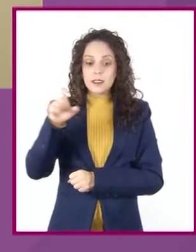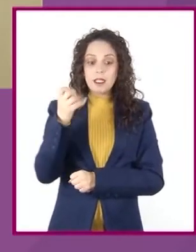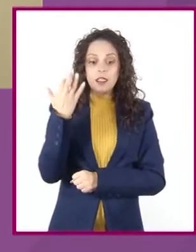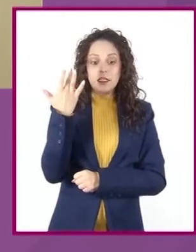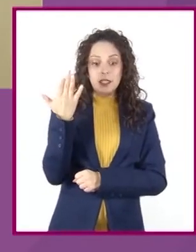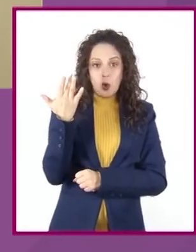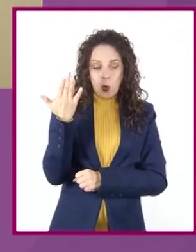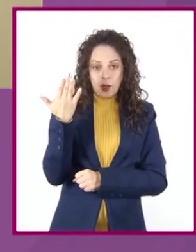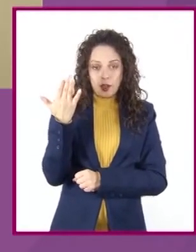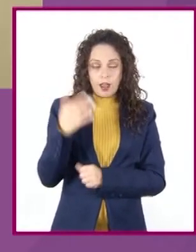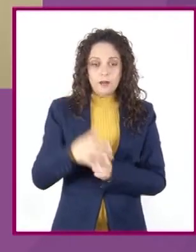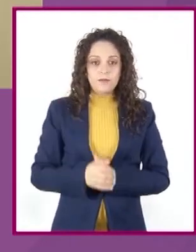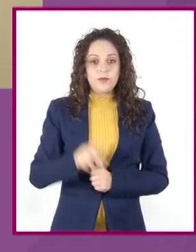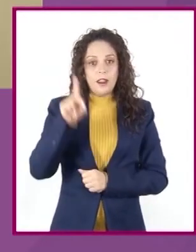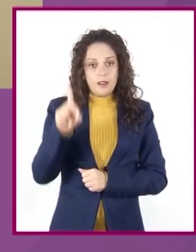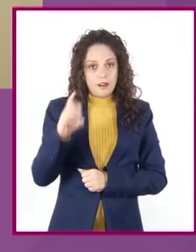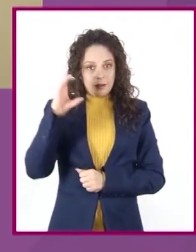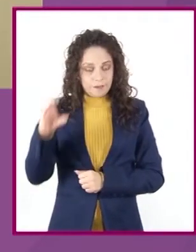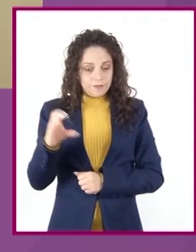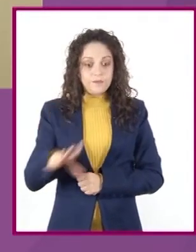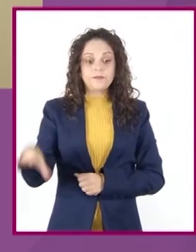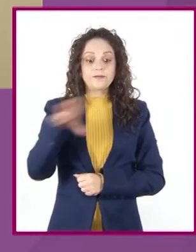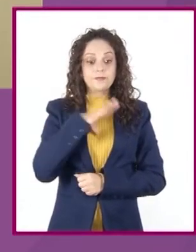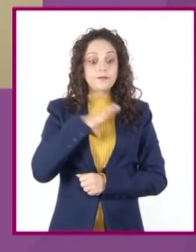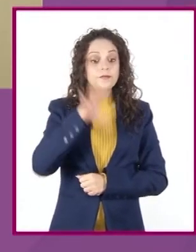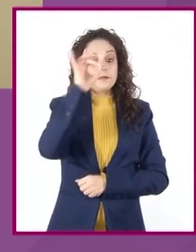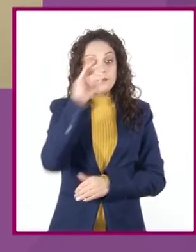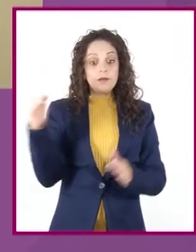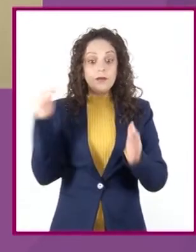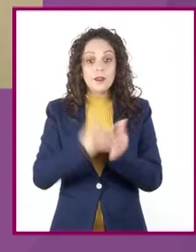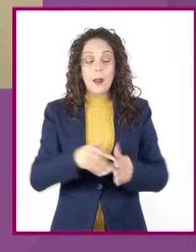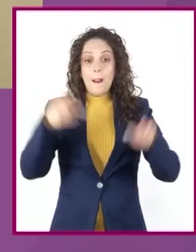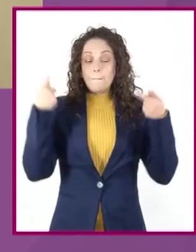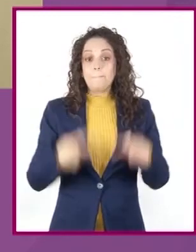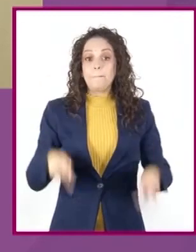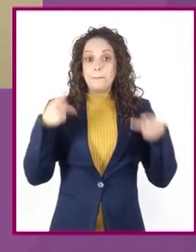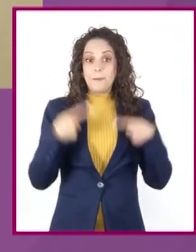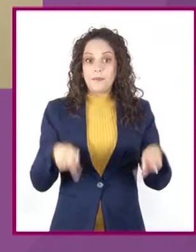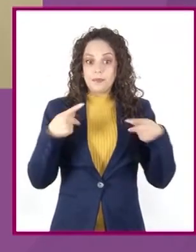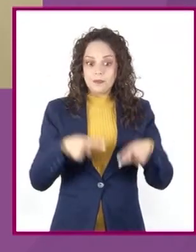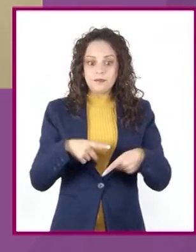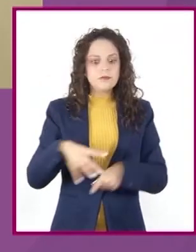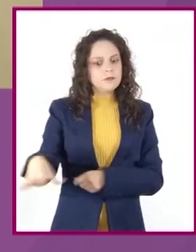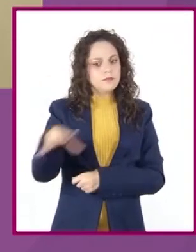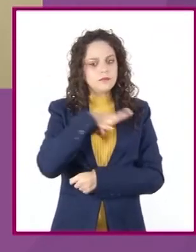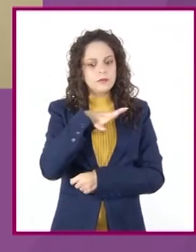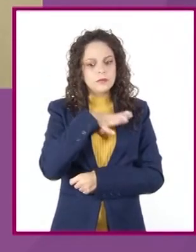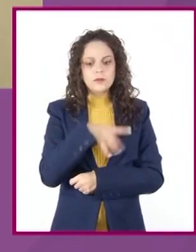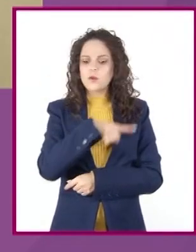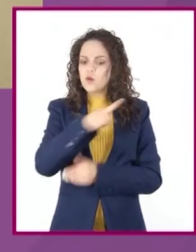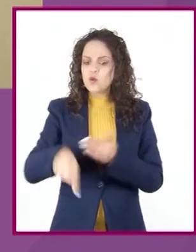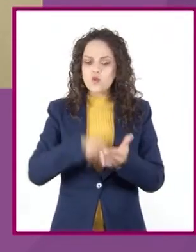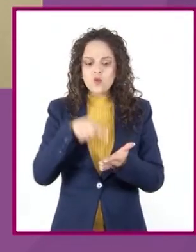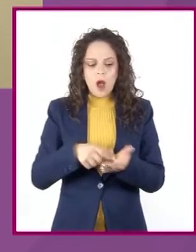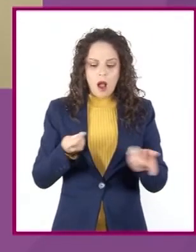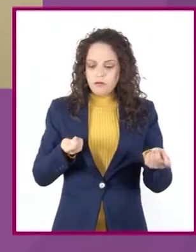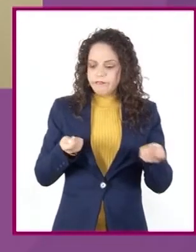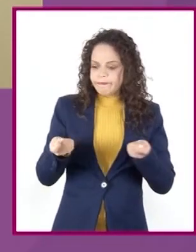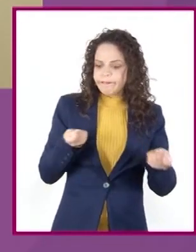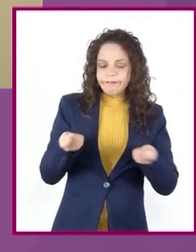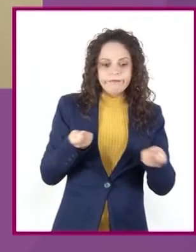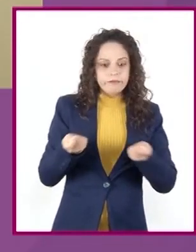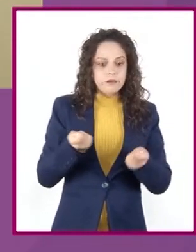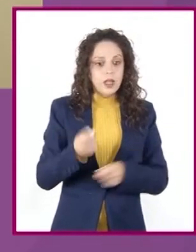su población creció a cerca de 30,000 habitantes y llegó a controlar zonas que estaban hasta